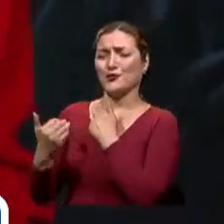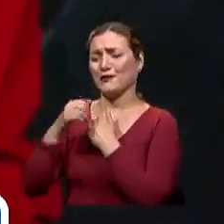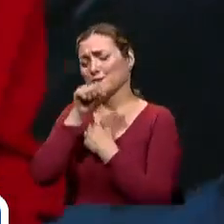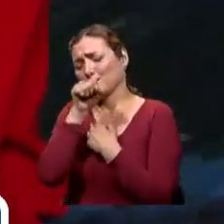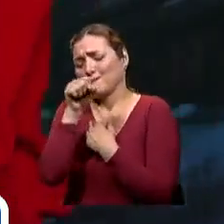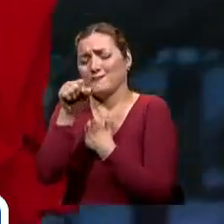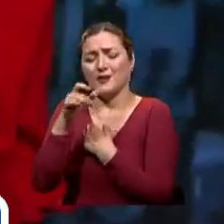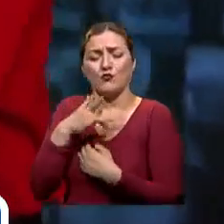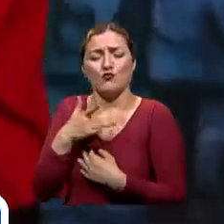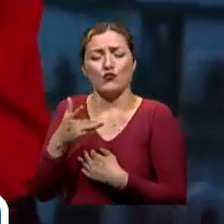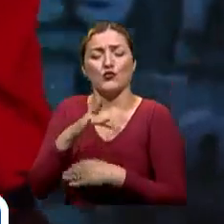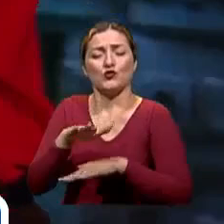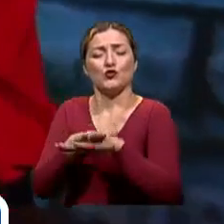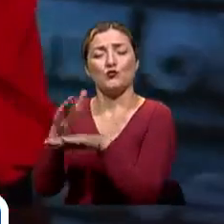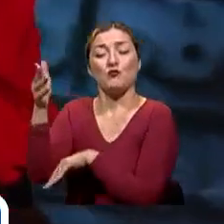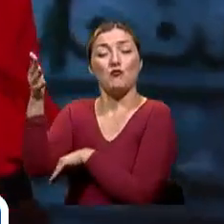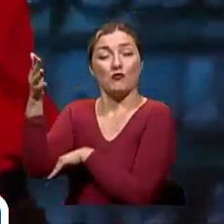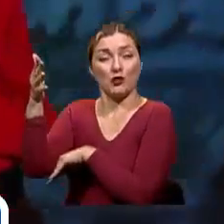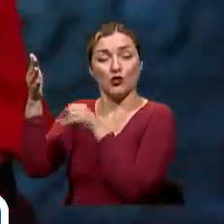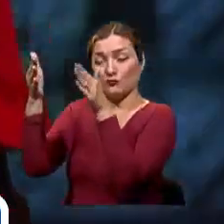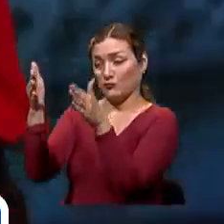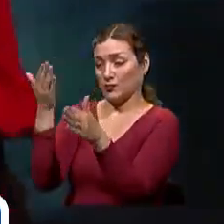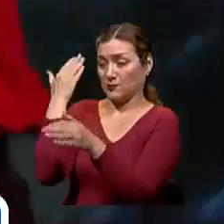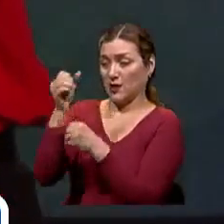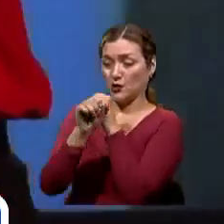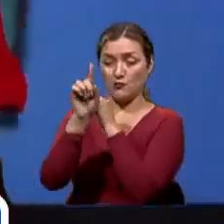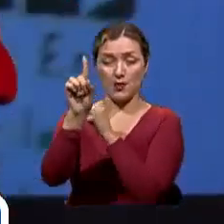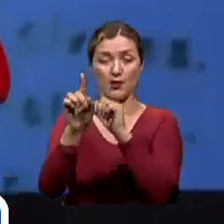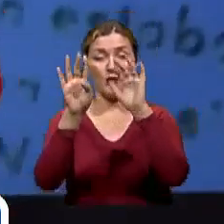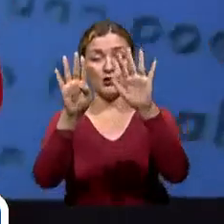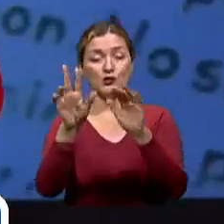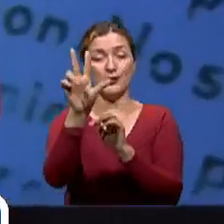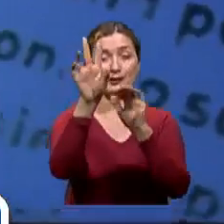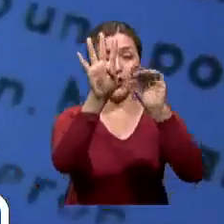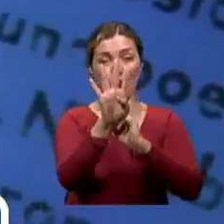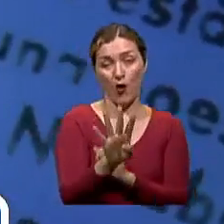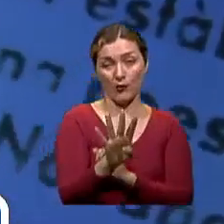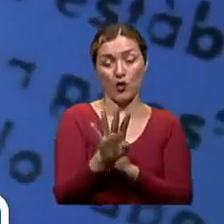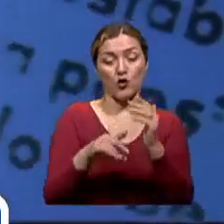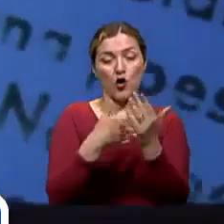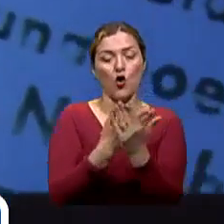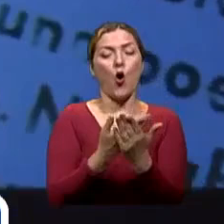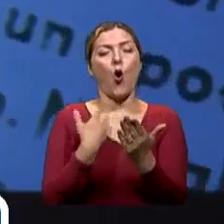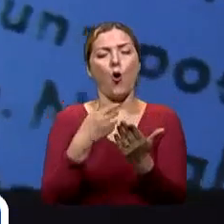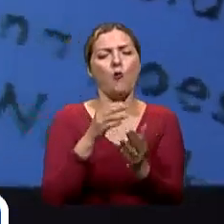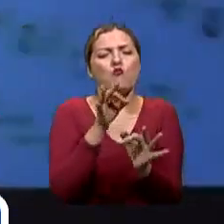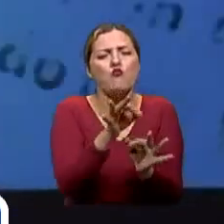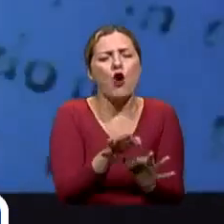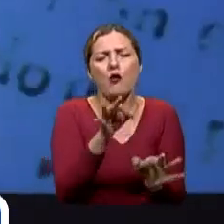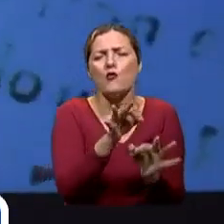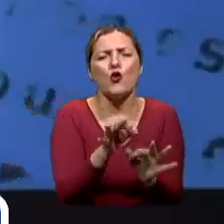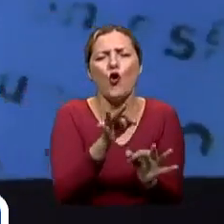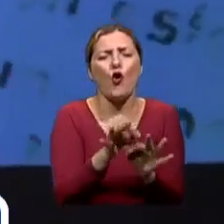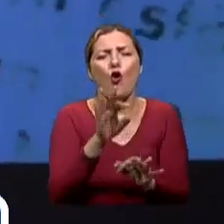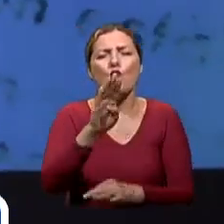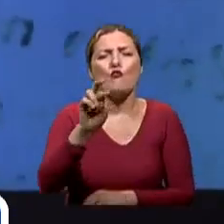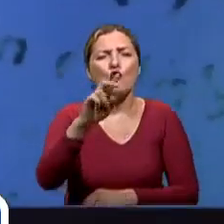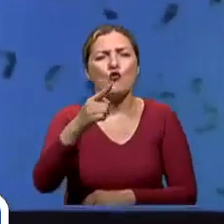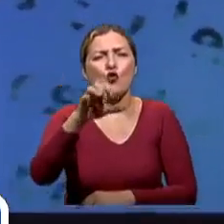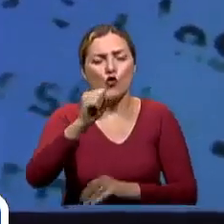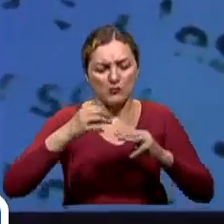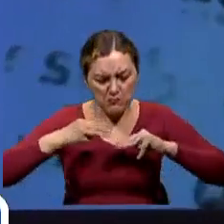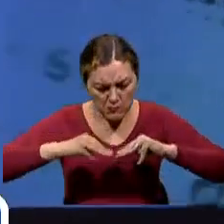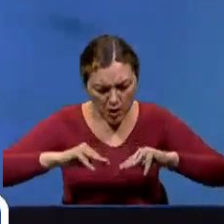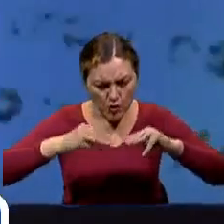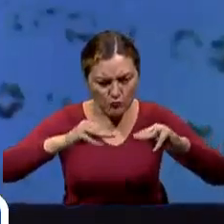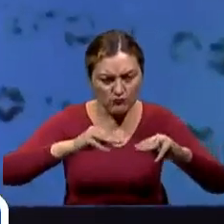de un maestro, Antoni Benayes, que en 1934 llega a un pueblito pequeño de Burgos con un método pedagógico revolucionario y